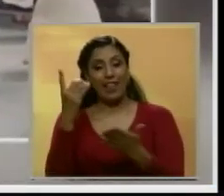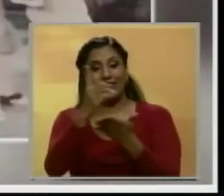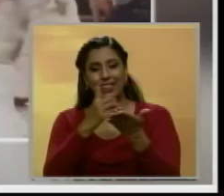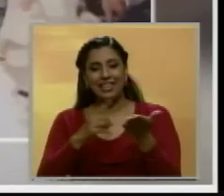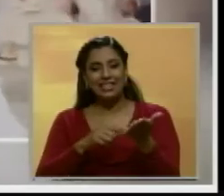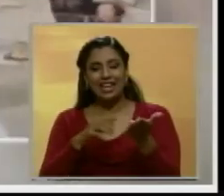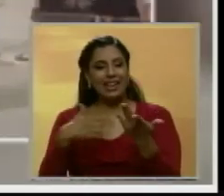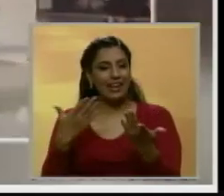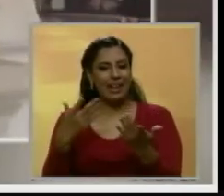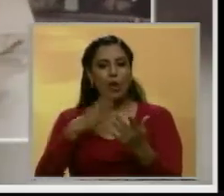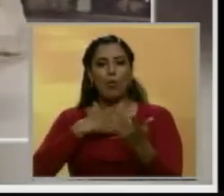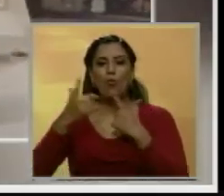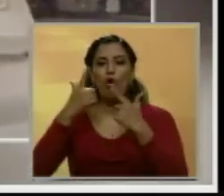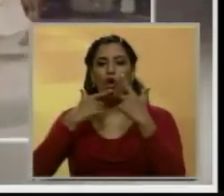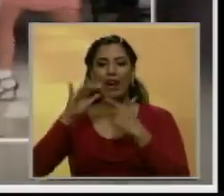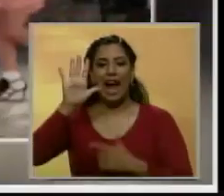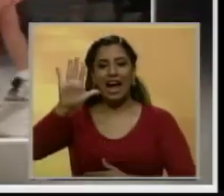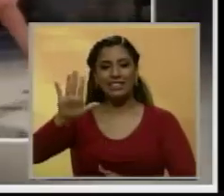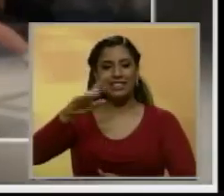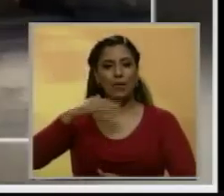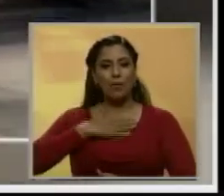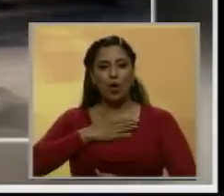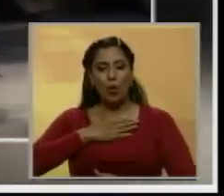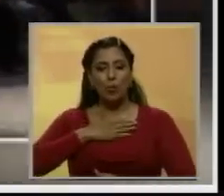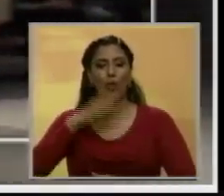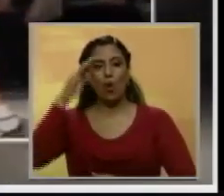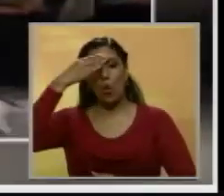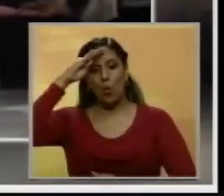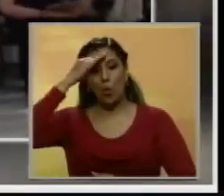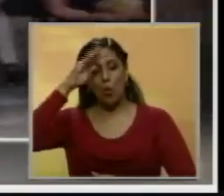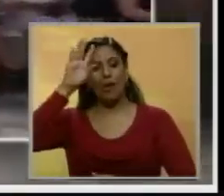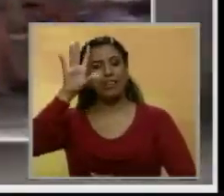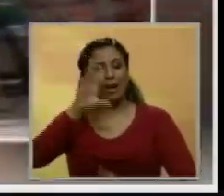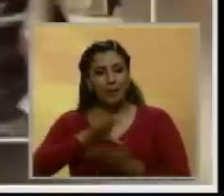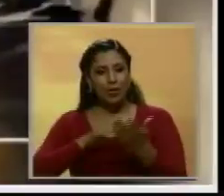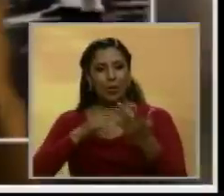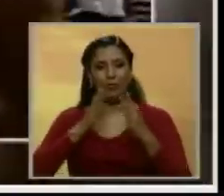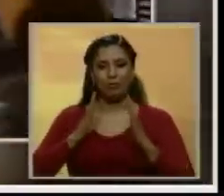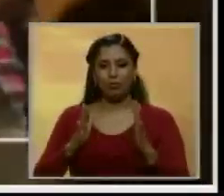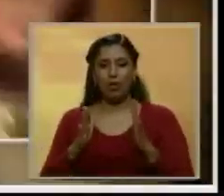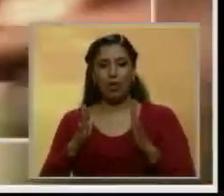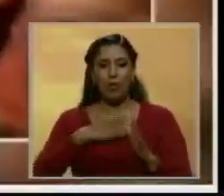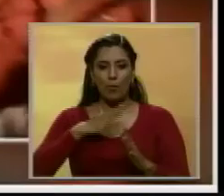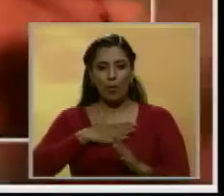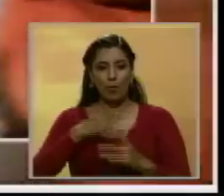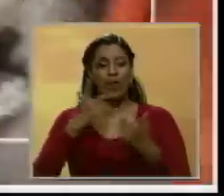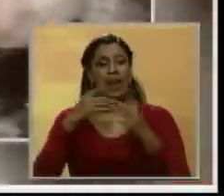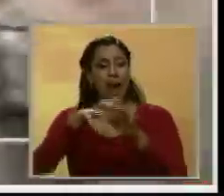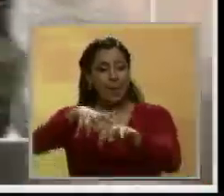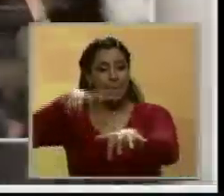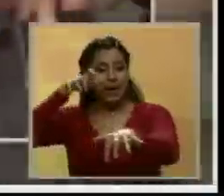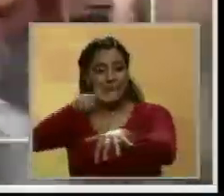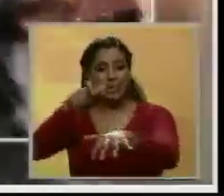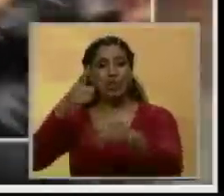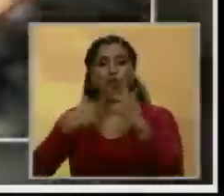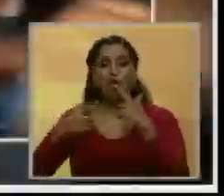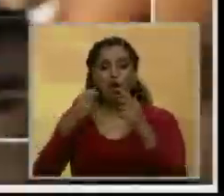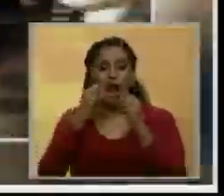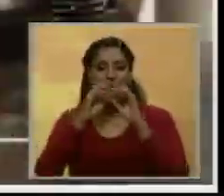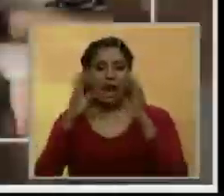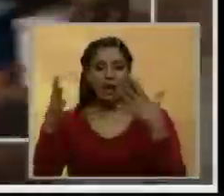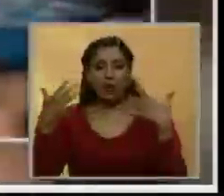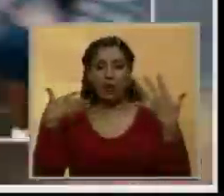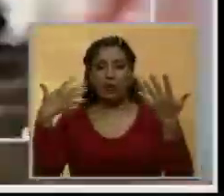están inspirados en los colores que caracterizan al Caribe y los referentes estéticos de Cuba, la mayoría los colores pasteles